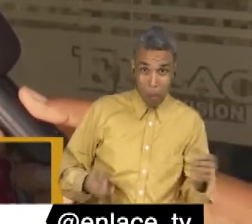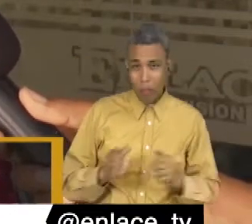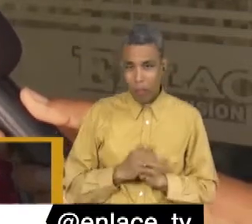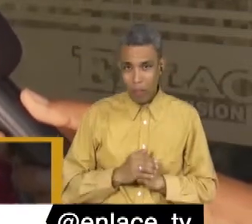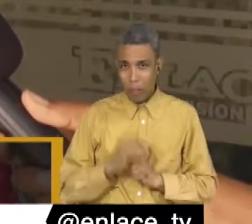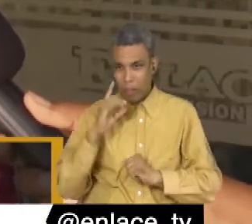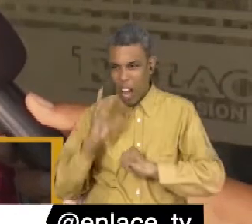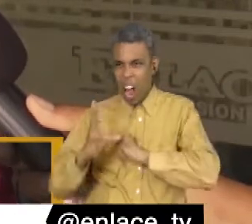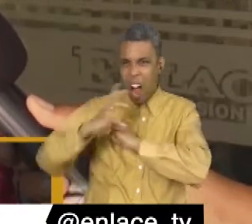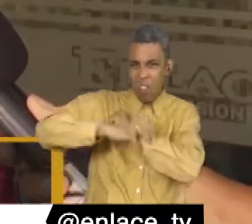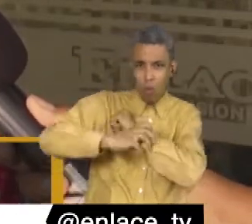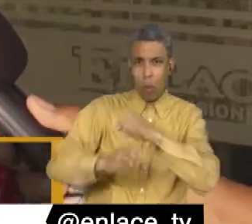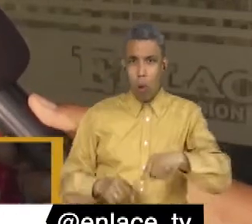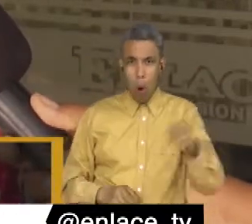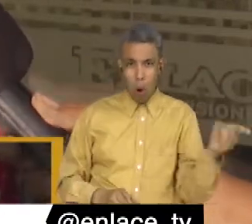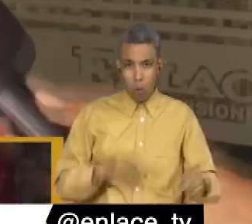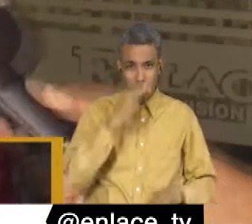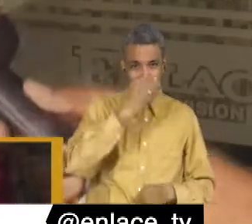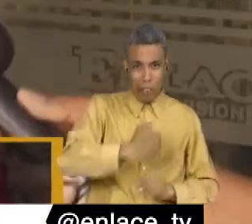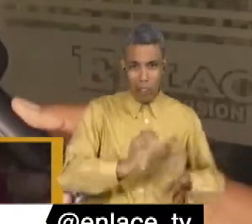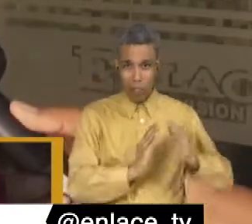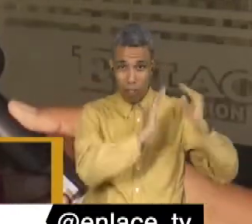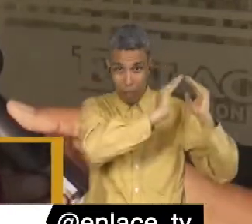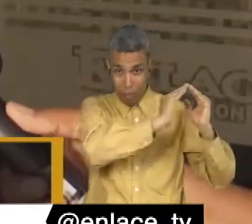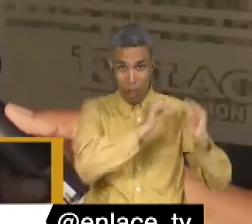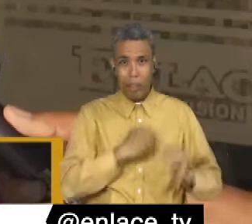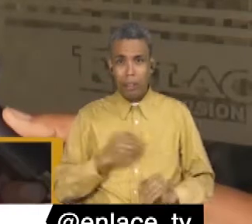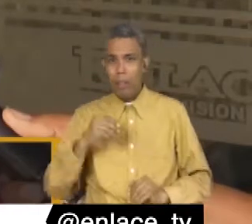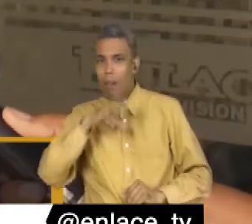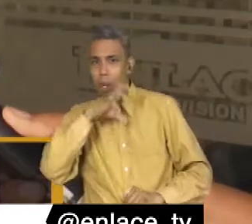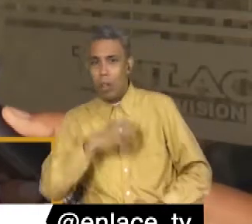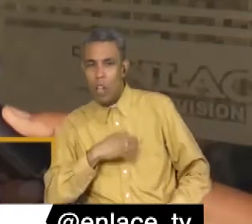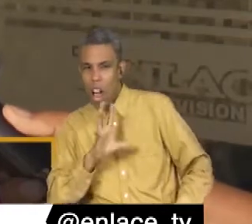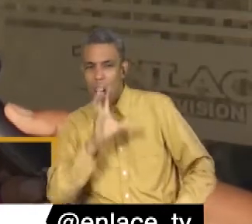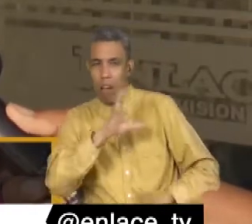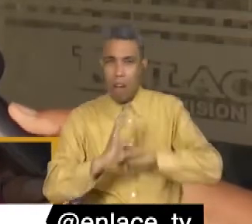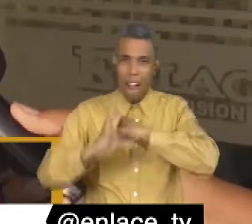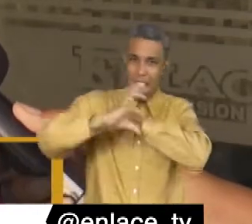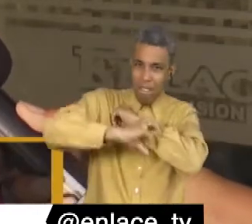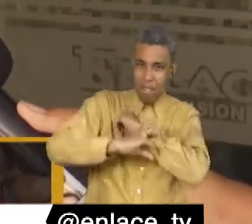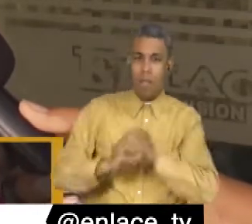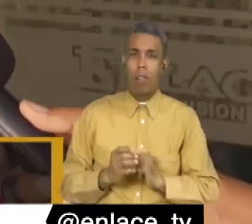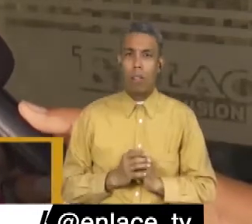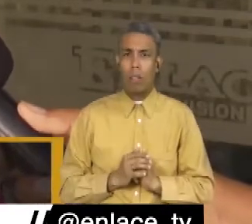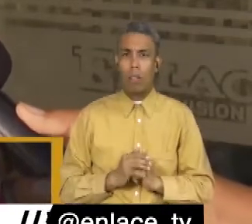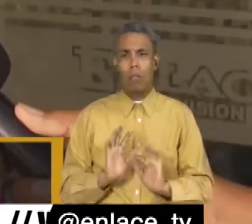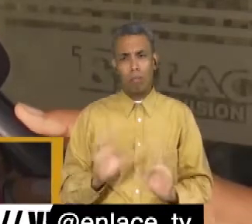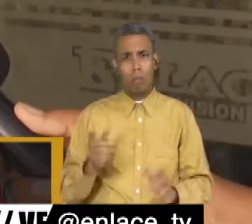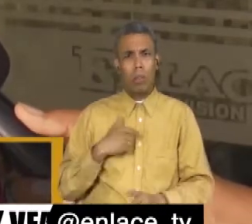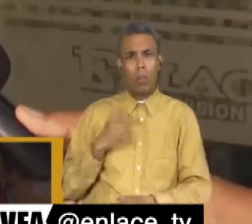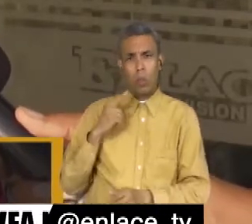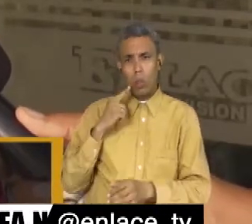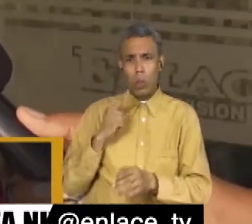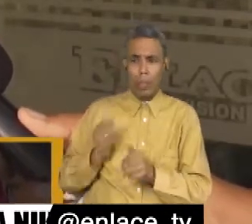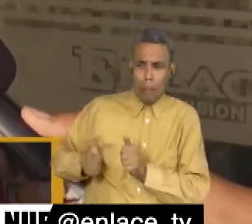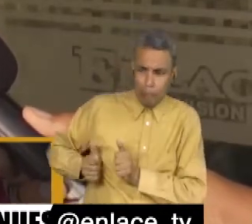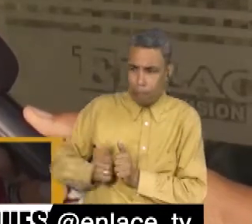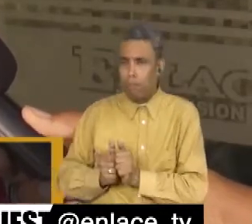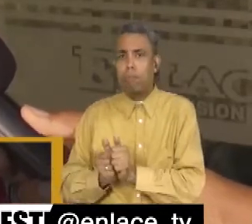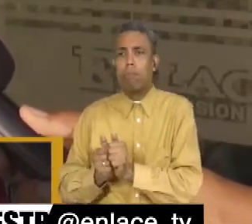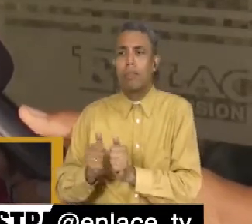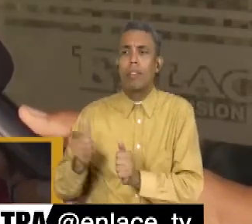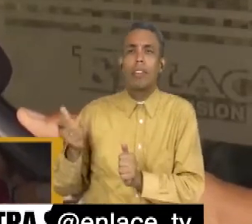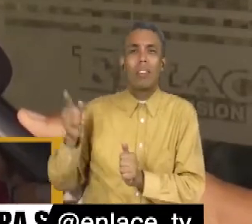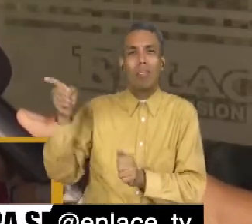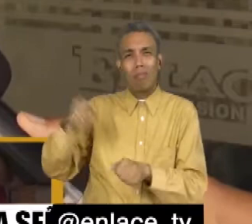brazo y también se hizo la desentendida. Fui a la Secretaría de Salud, he ido a otras oficinas, entonces van a ir a mirar el perro